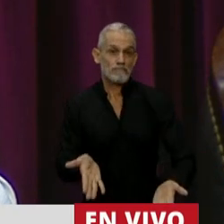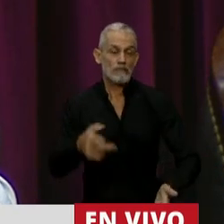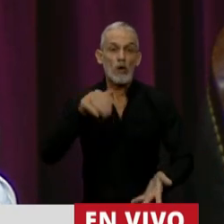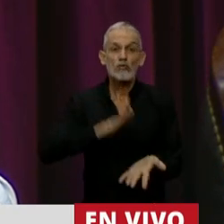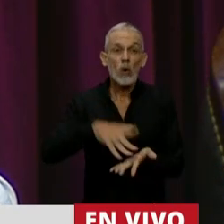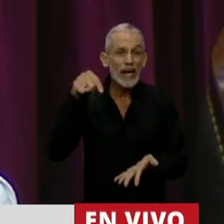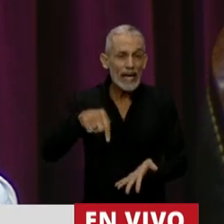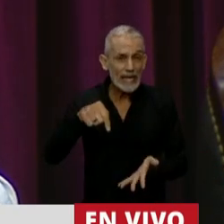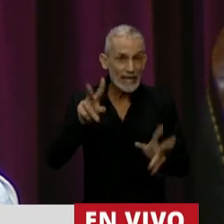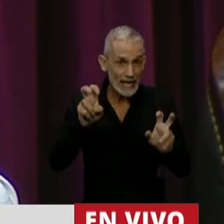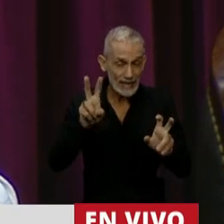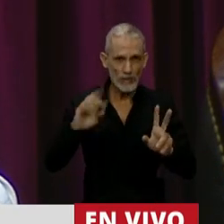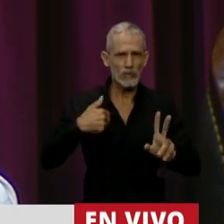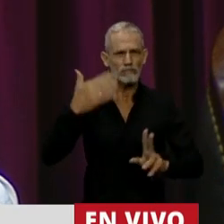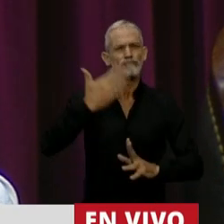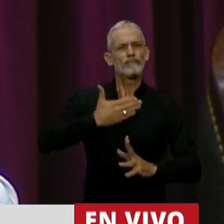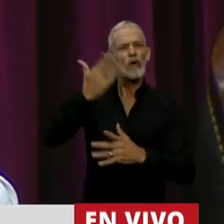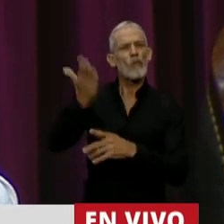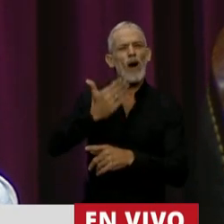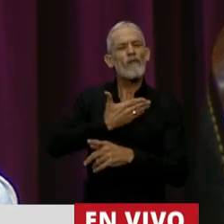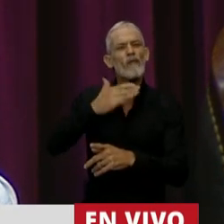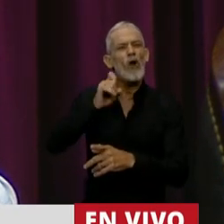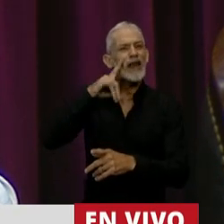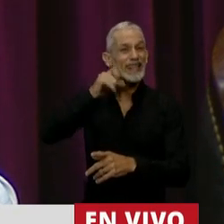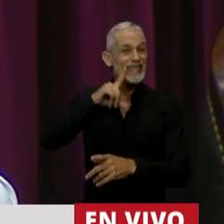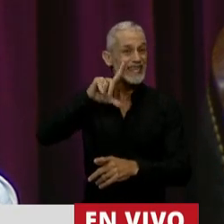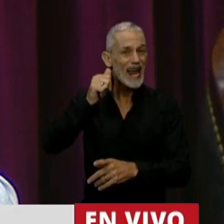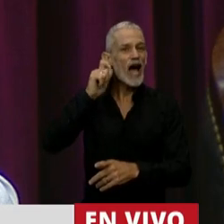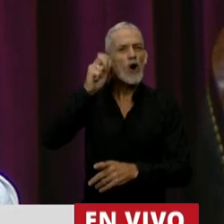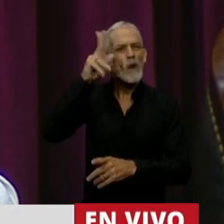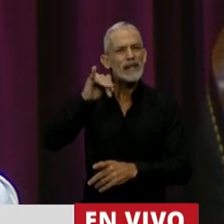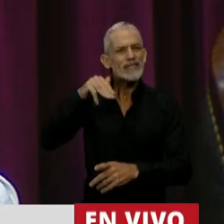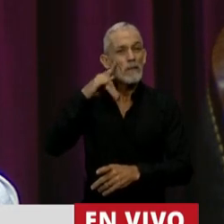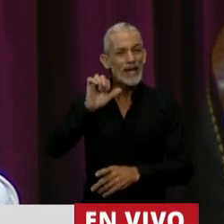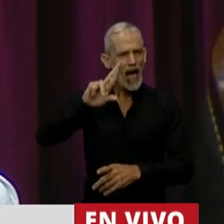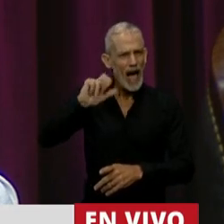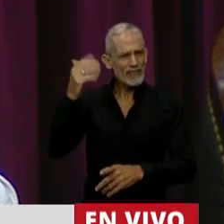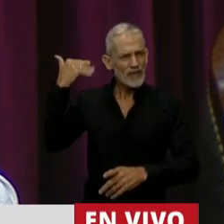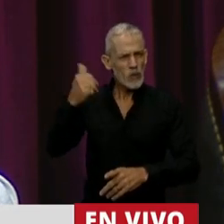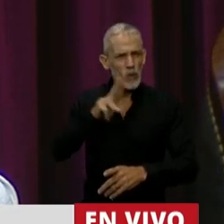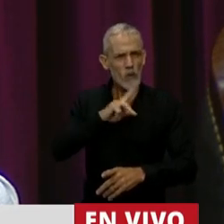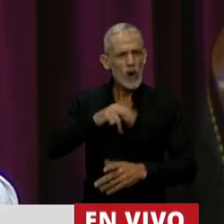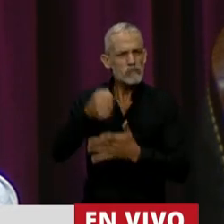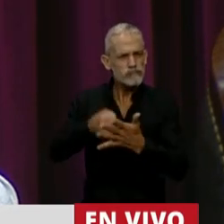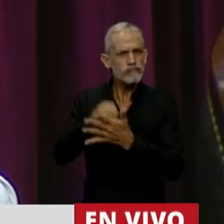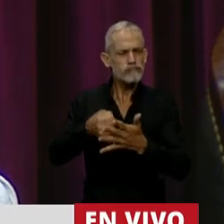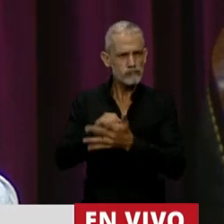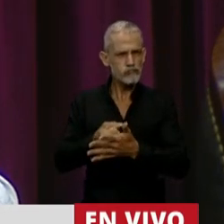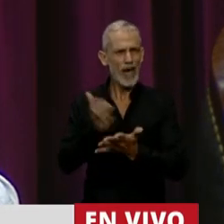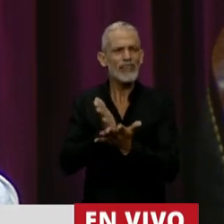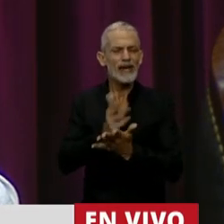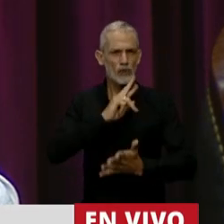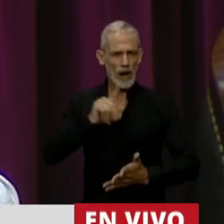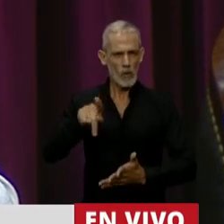quiero recordar a Florentina Gómez Miranda, defensora de los derechos de las mujeres, un orgullo